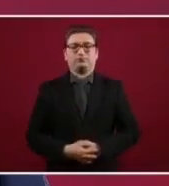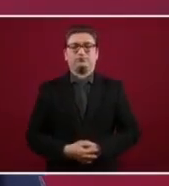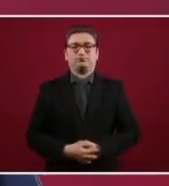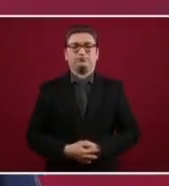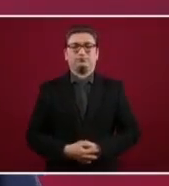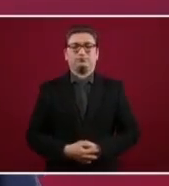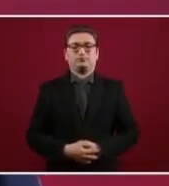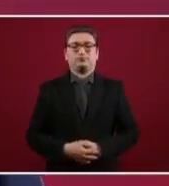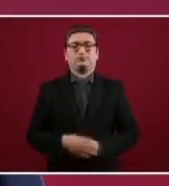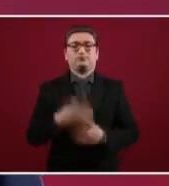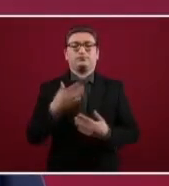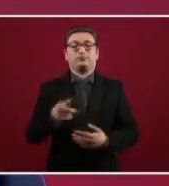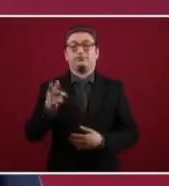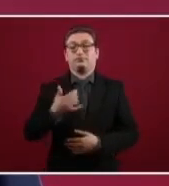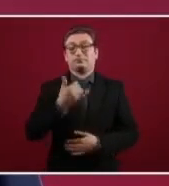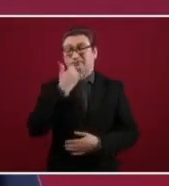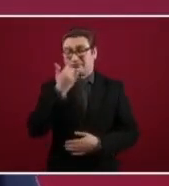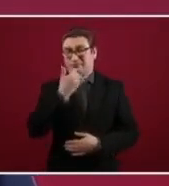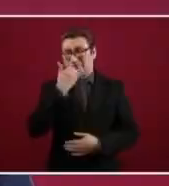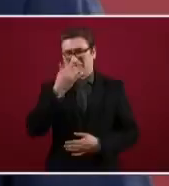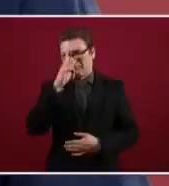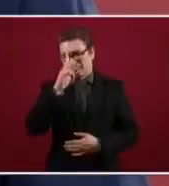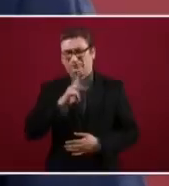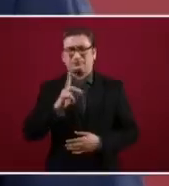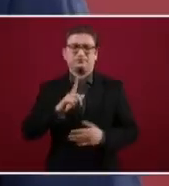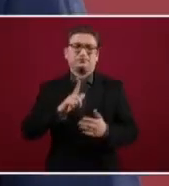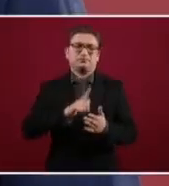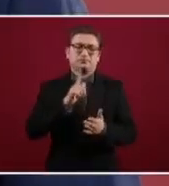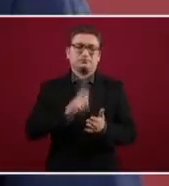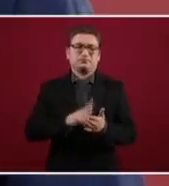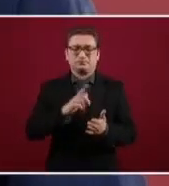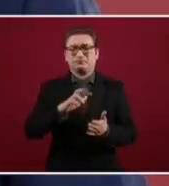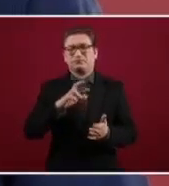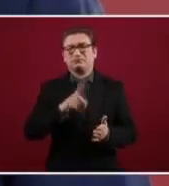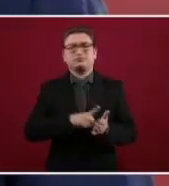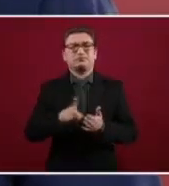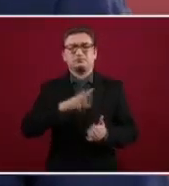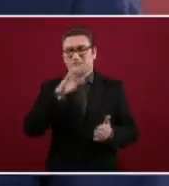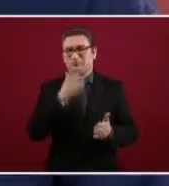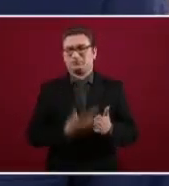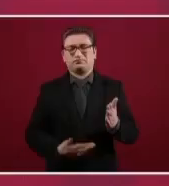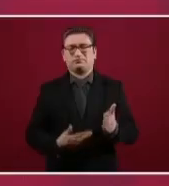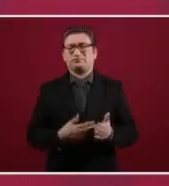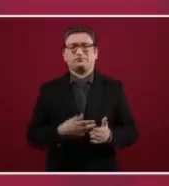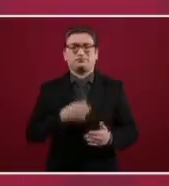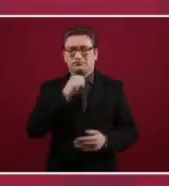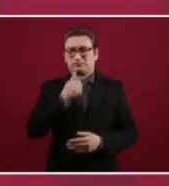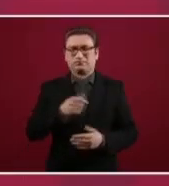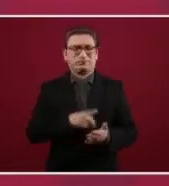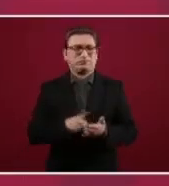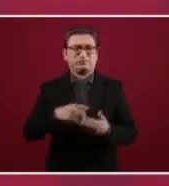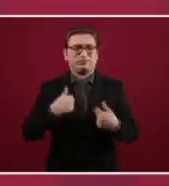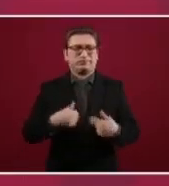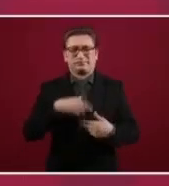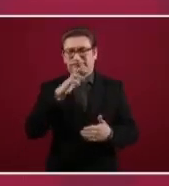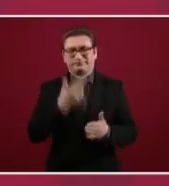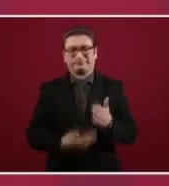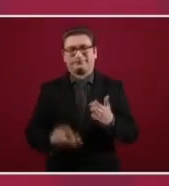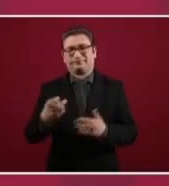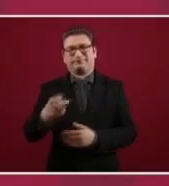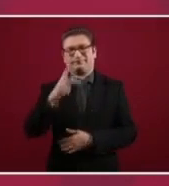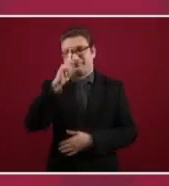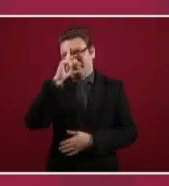se cometieron las más graves violaciones a los derechos humanos son los índices de letalidad